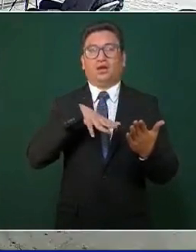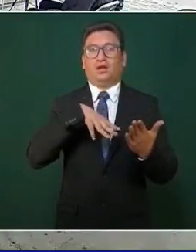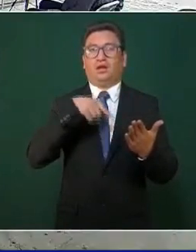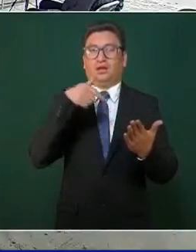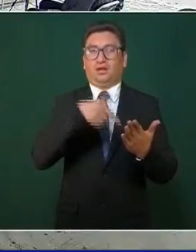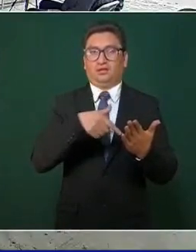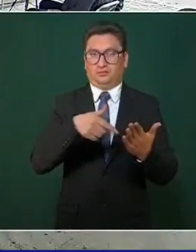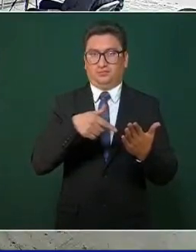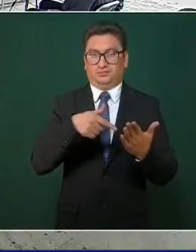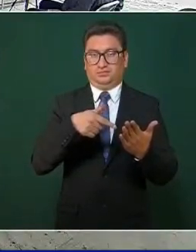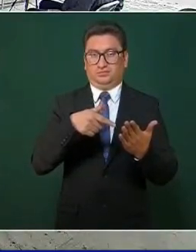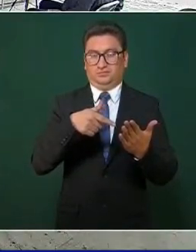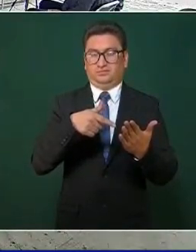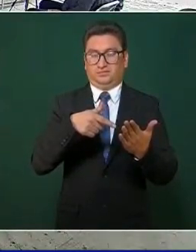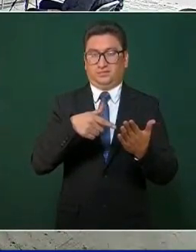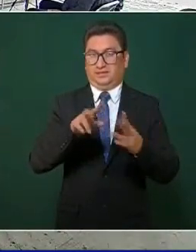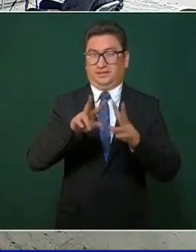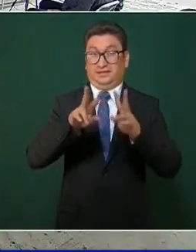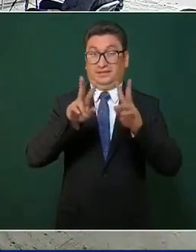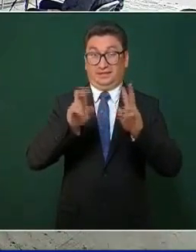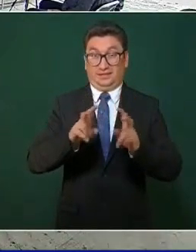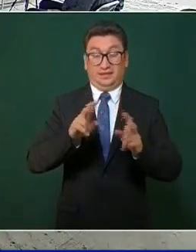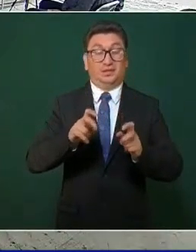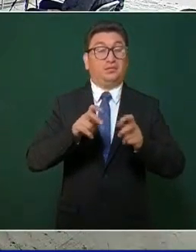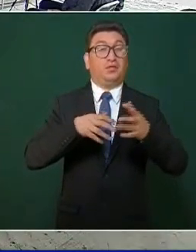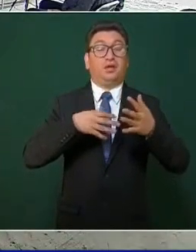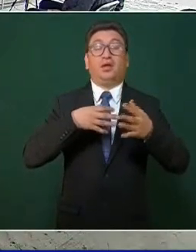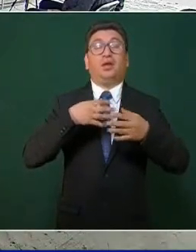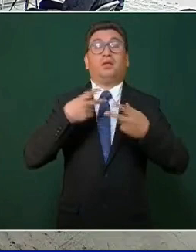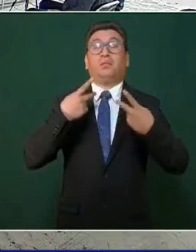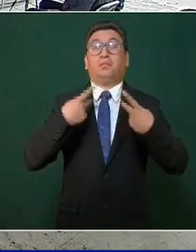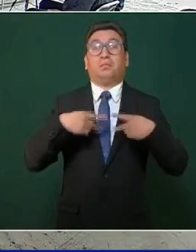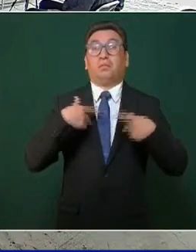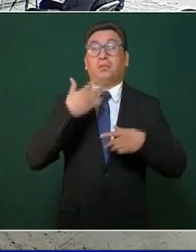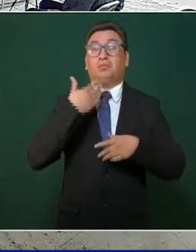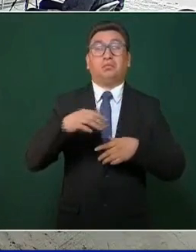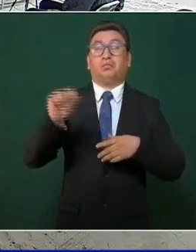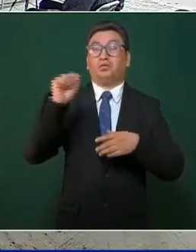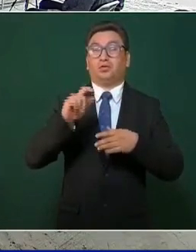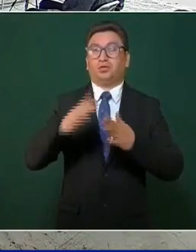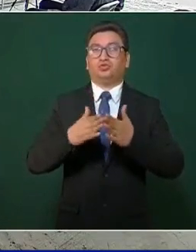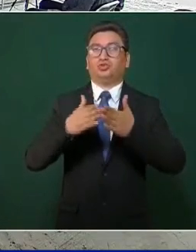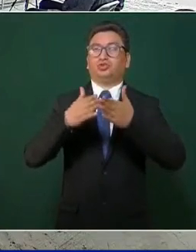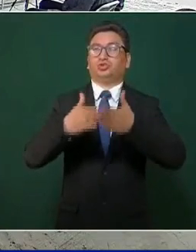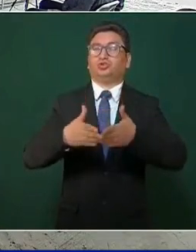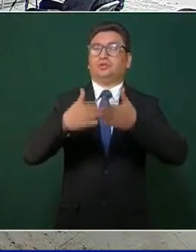de espectáculos, que llegan los yates estos de los mexicanos,